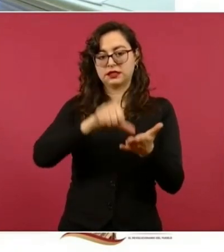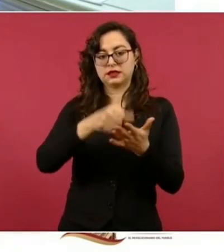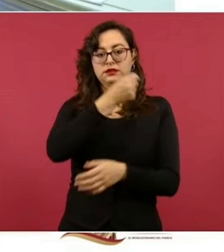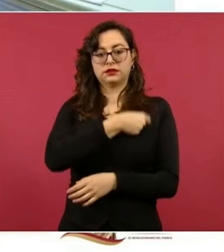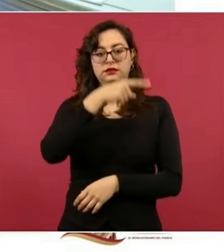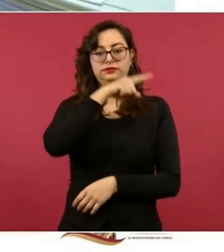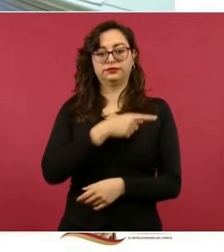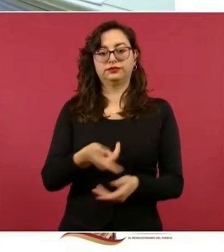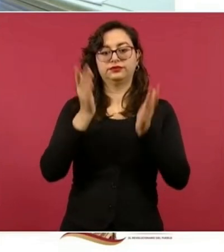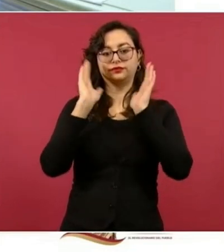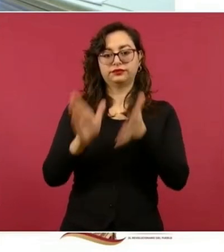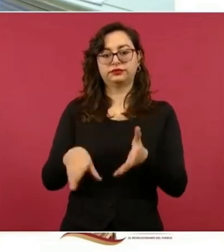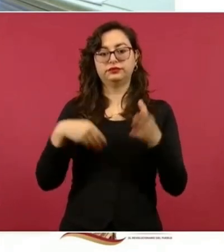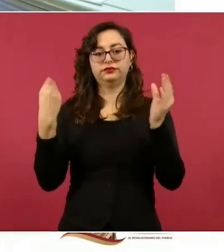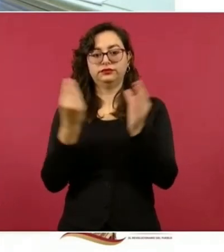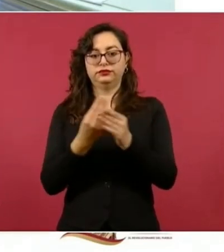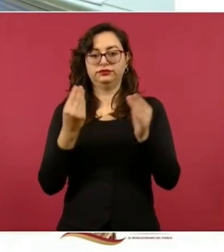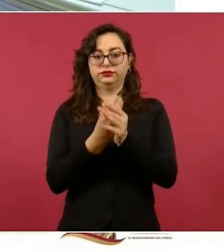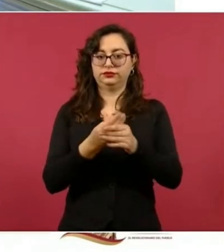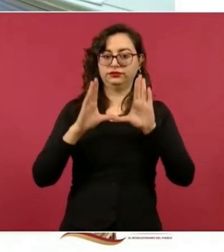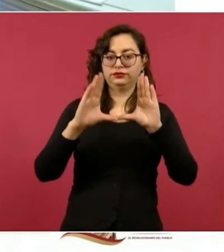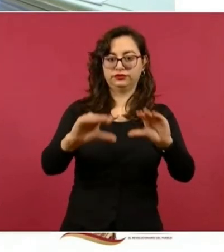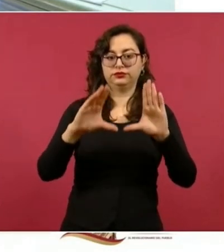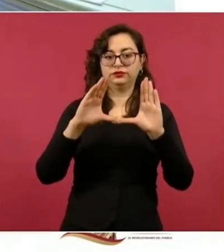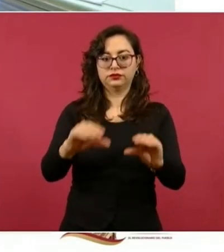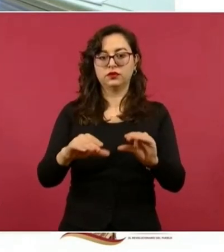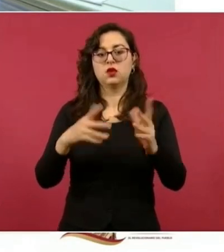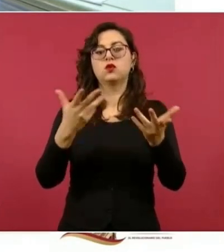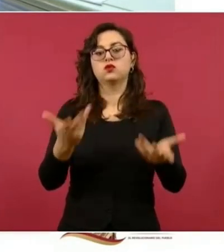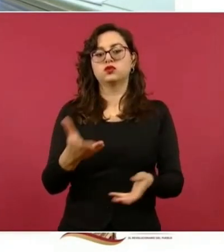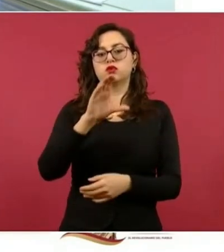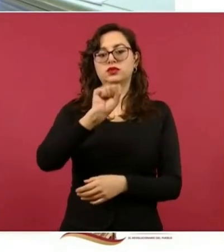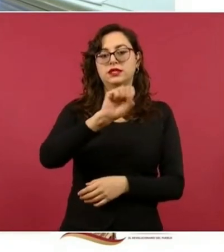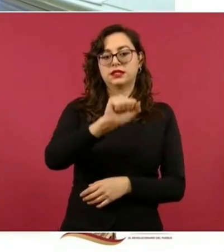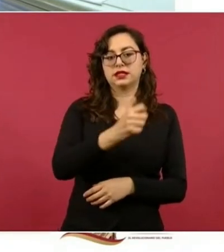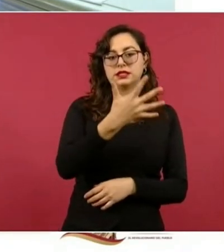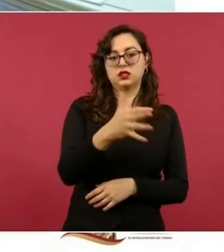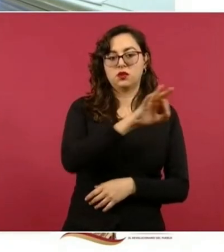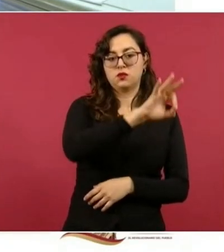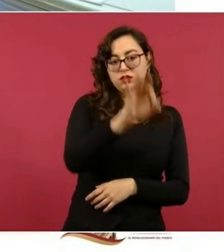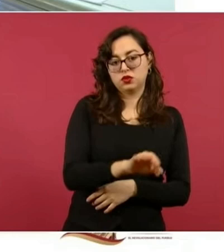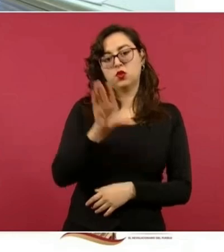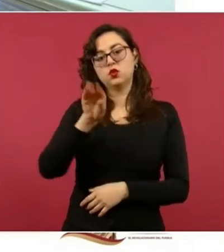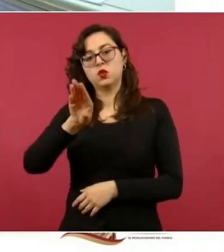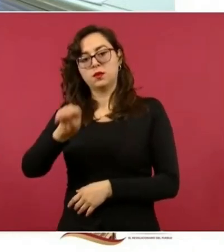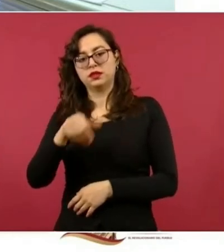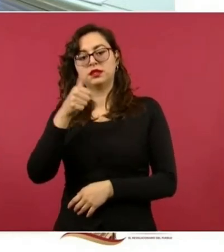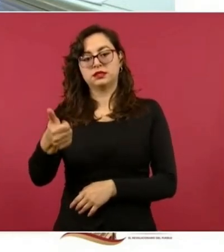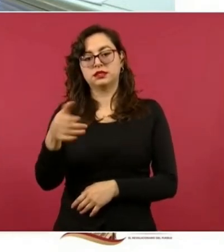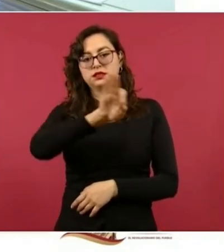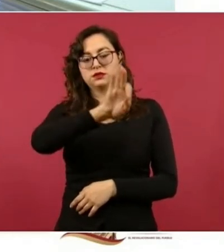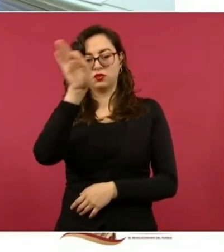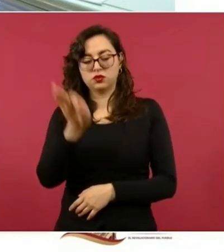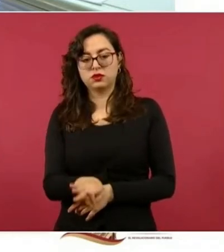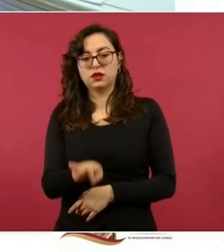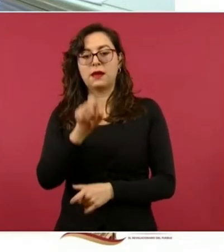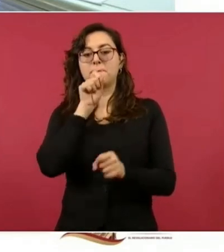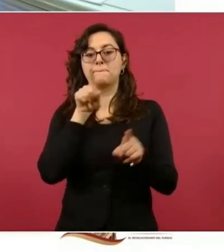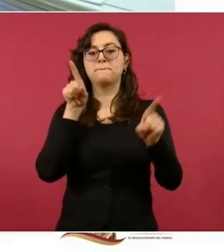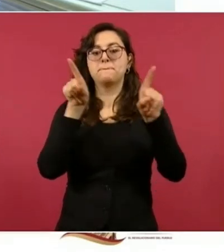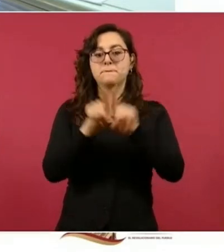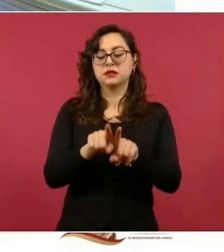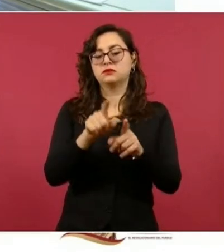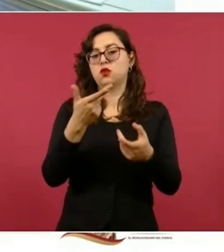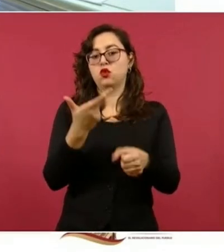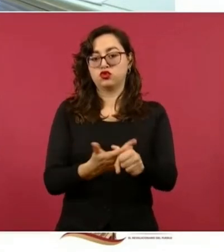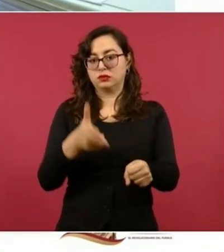96% de la capacitación en los hospitales y se han realizado acciones de conservación en 22 de los 22